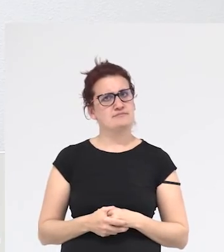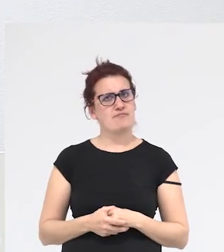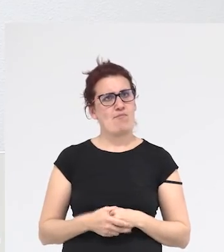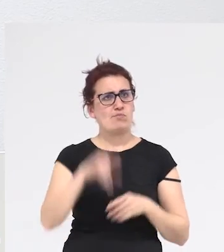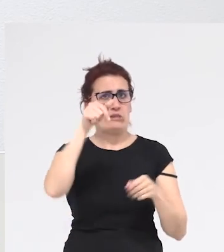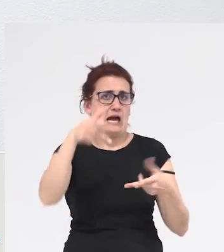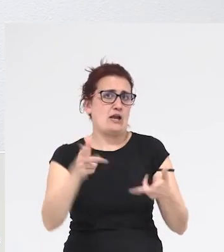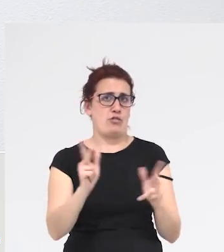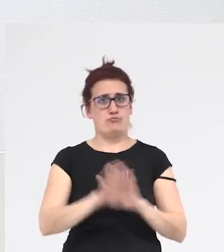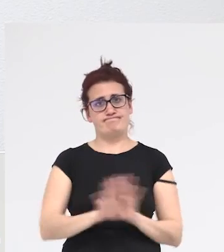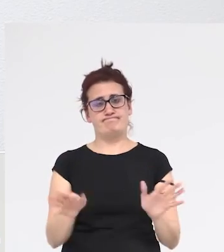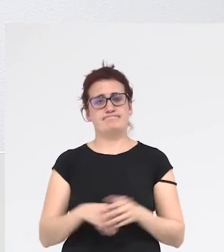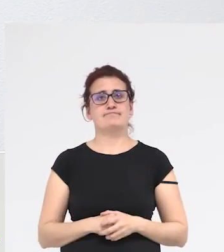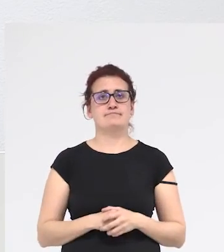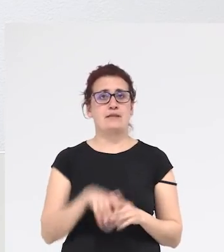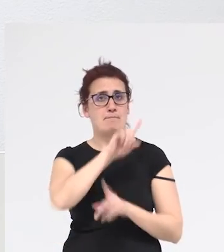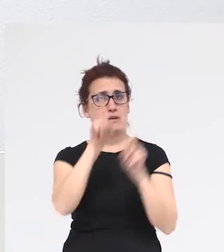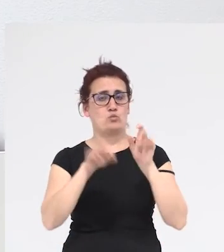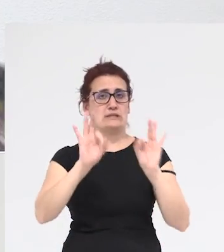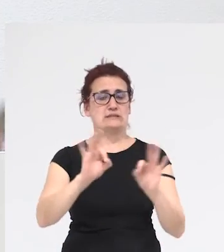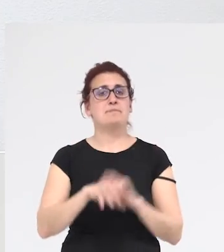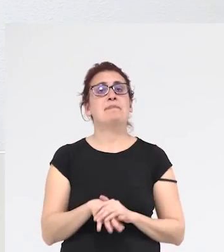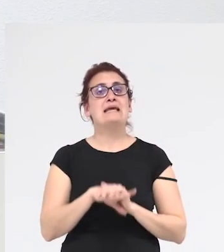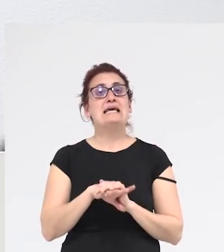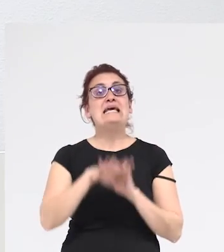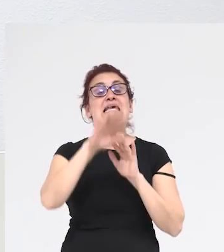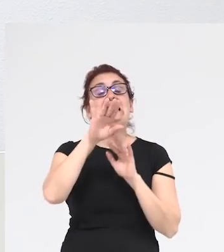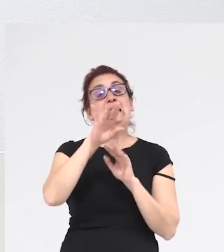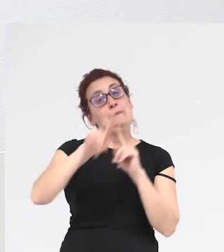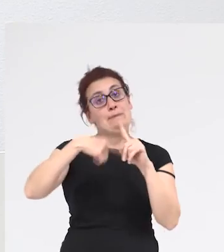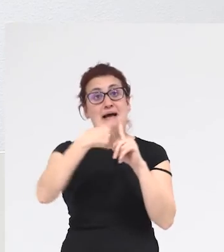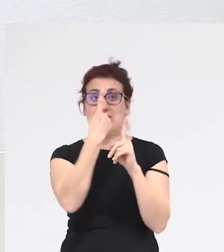Aquí lo dejo, con esta pregunta. Y